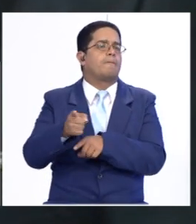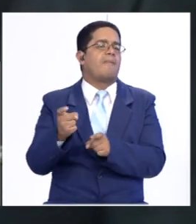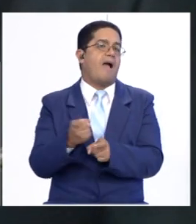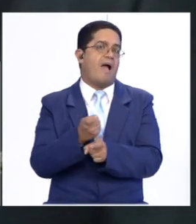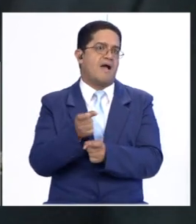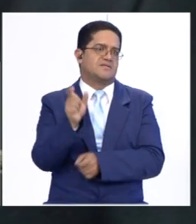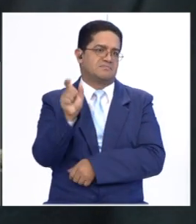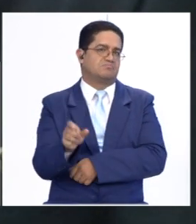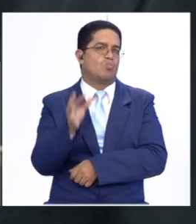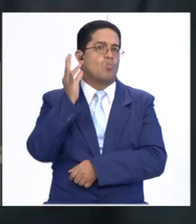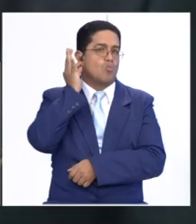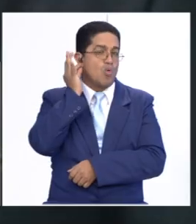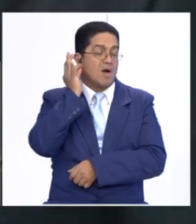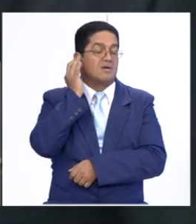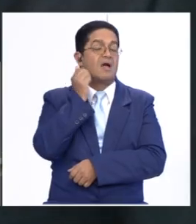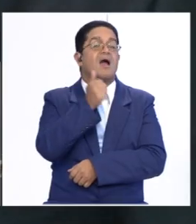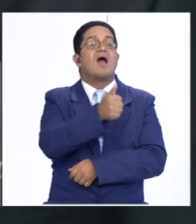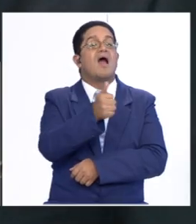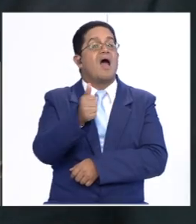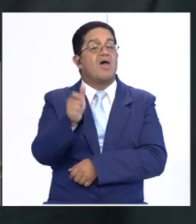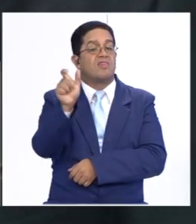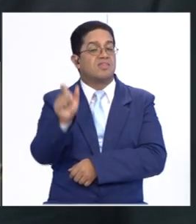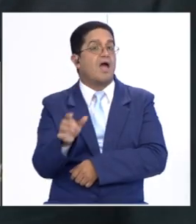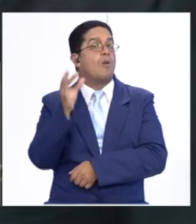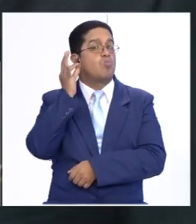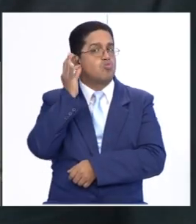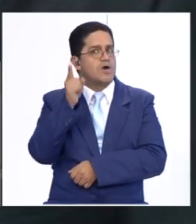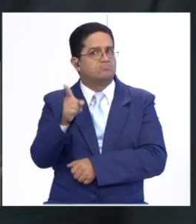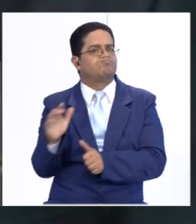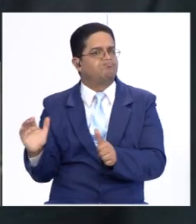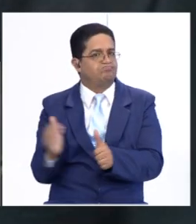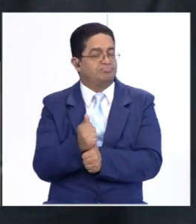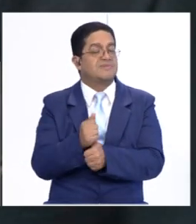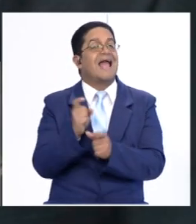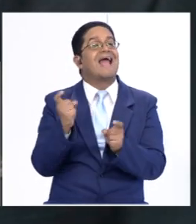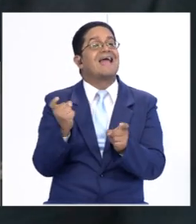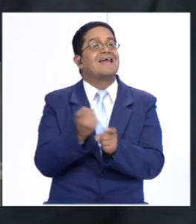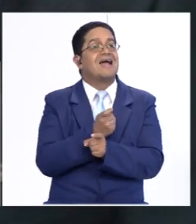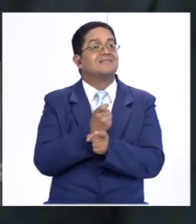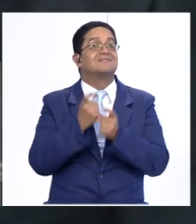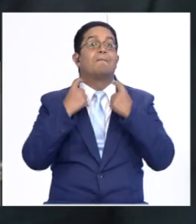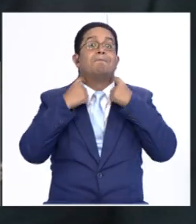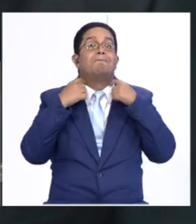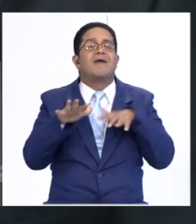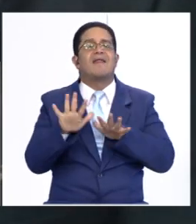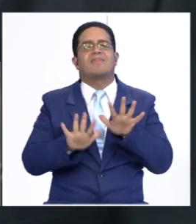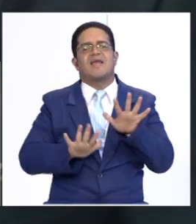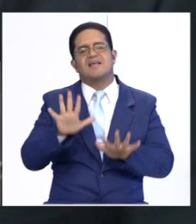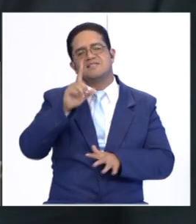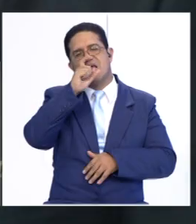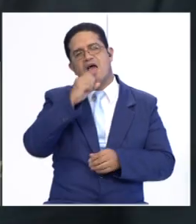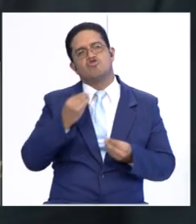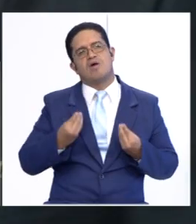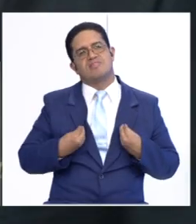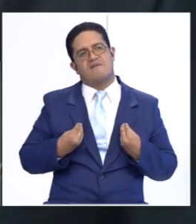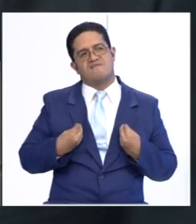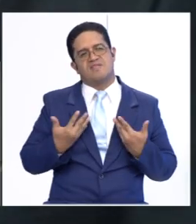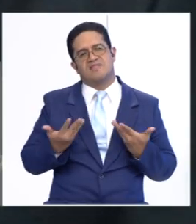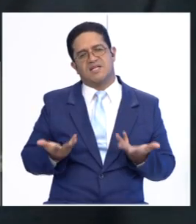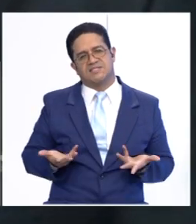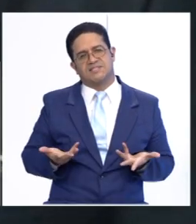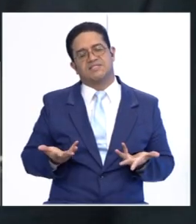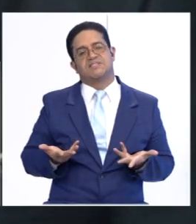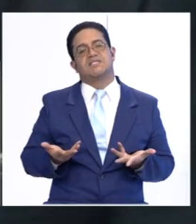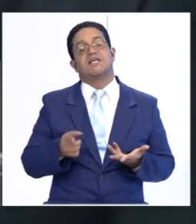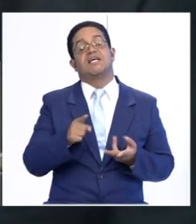venezolana. Cada mujer que diagnosticamos por cáncer de mama está perdiendo 15 años de vida saludable por muerte prematura